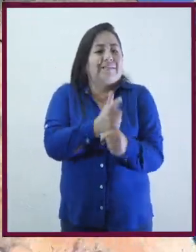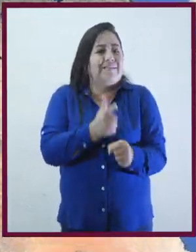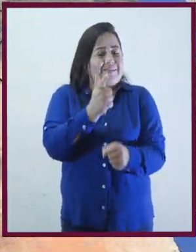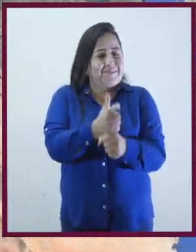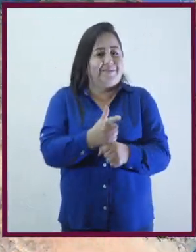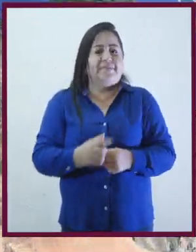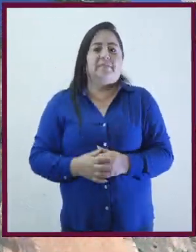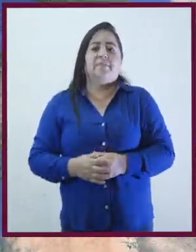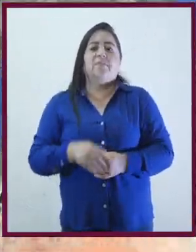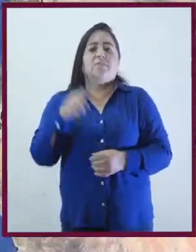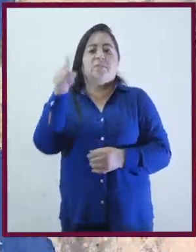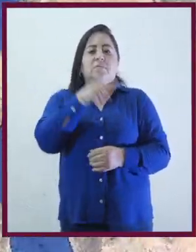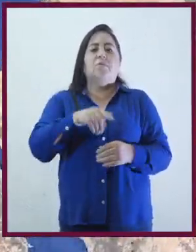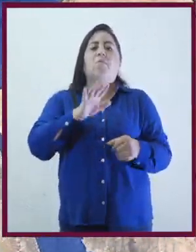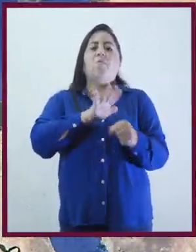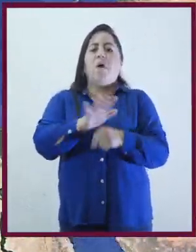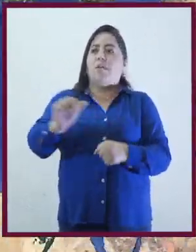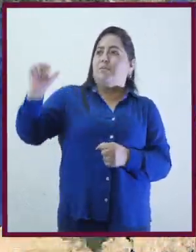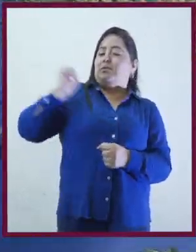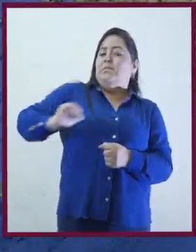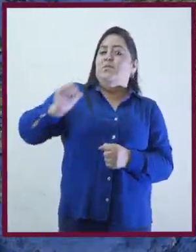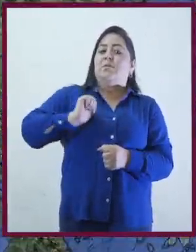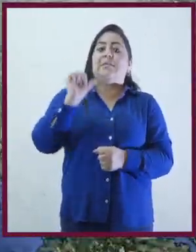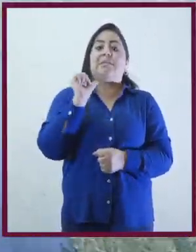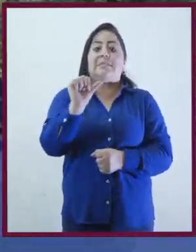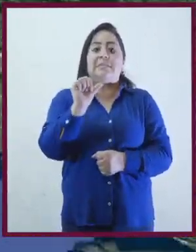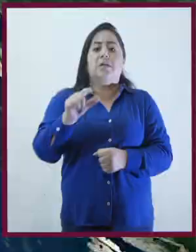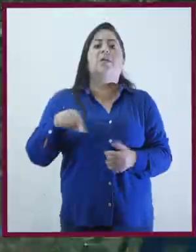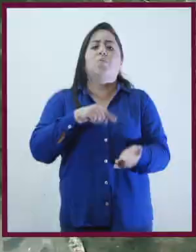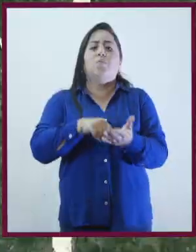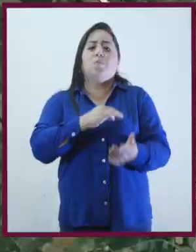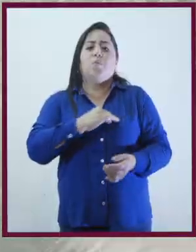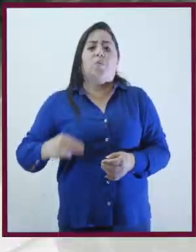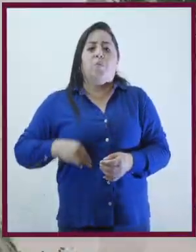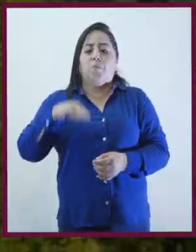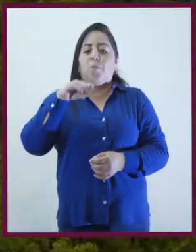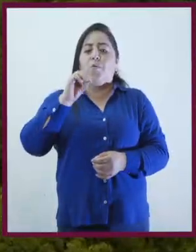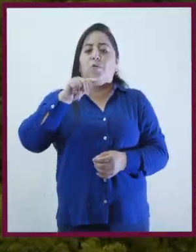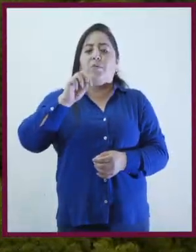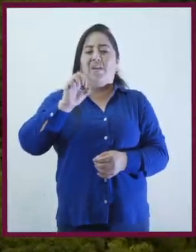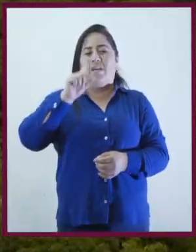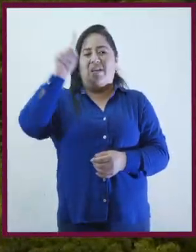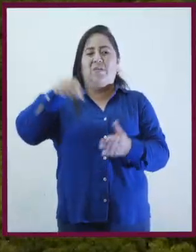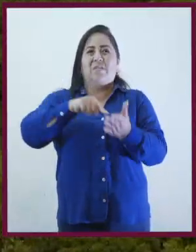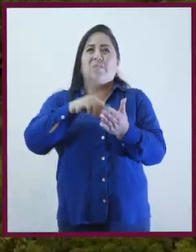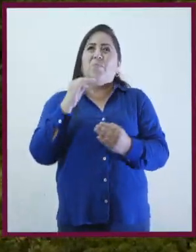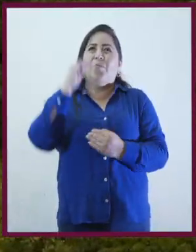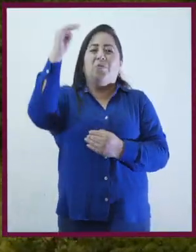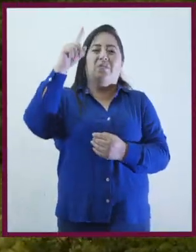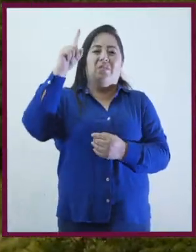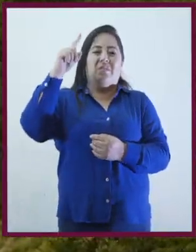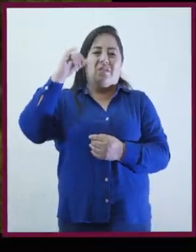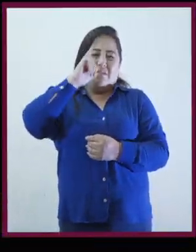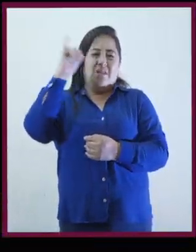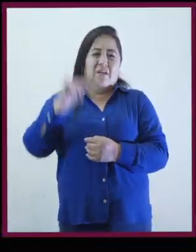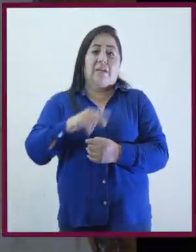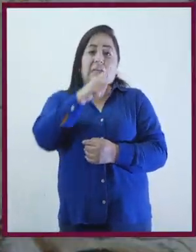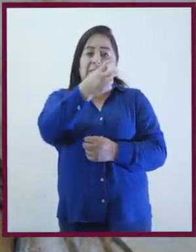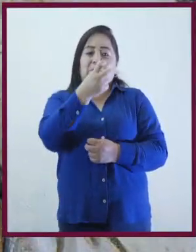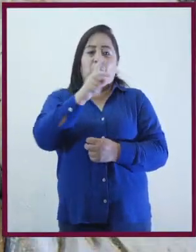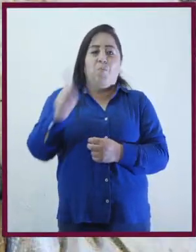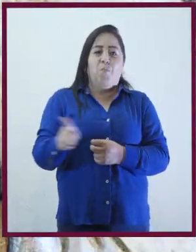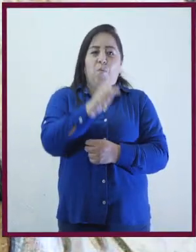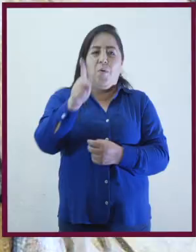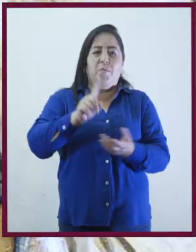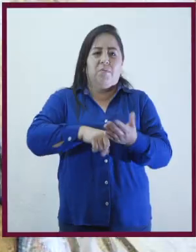descubrirlo. Ubiquémonos en el siglo XVI, en el municipio de Montereale, al norte de Italia. En este pueblo nació